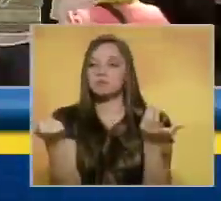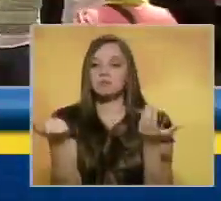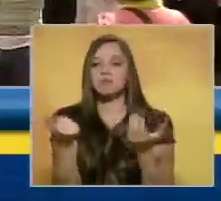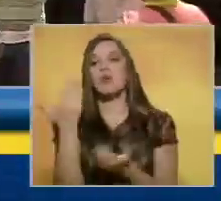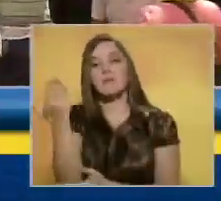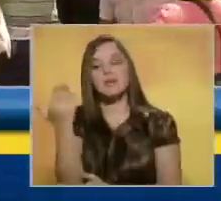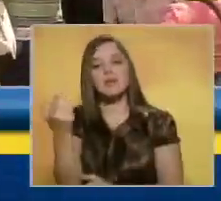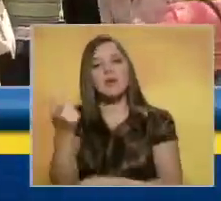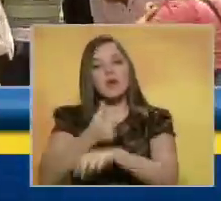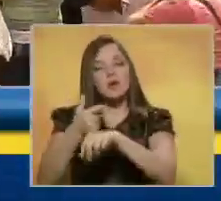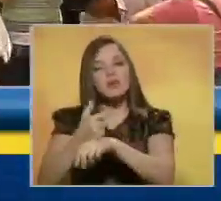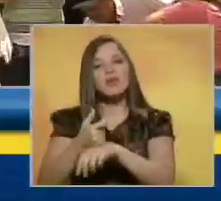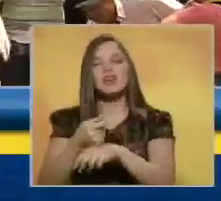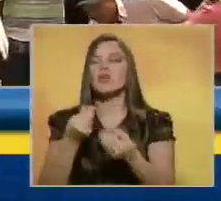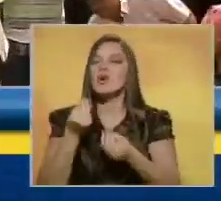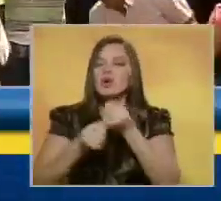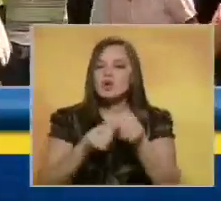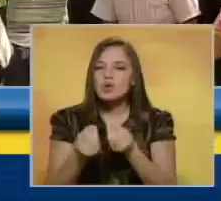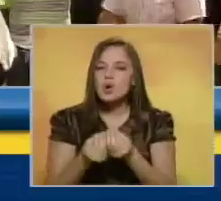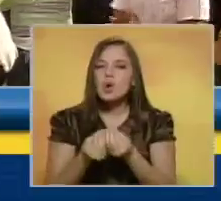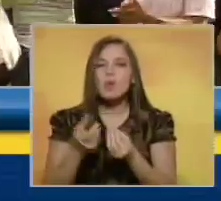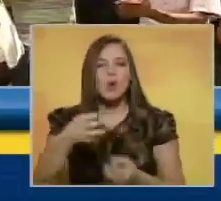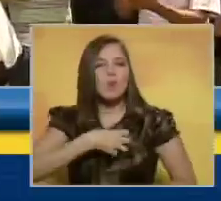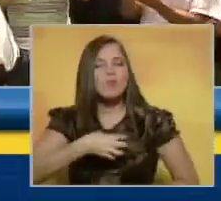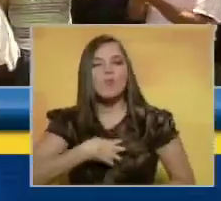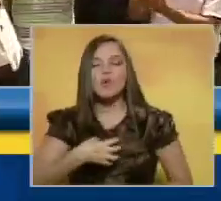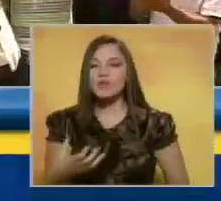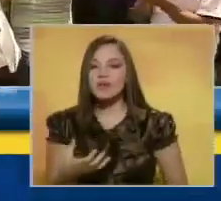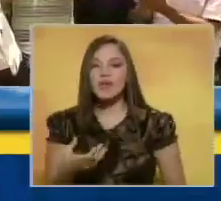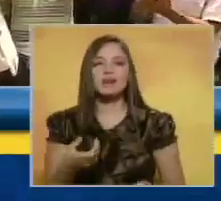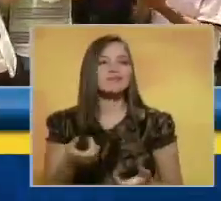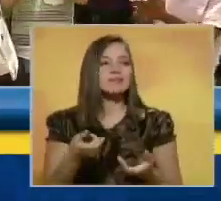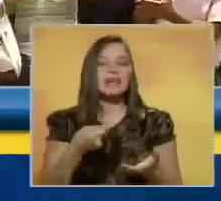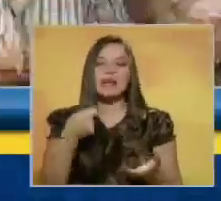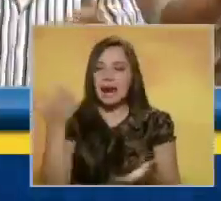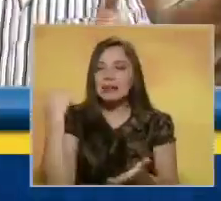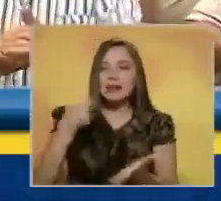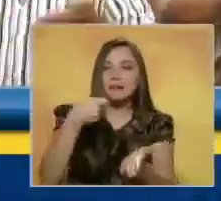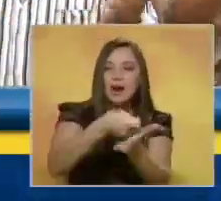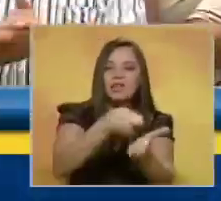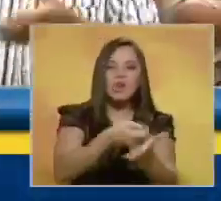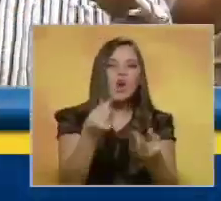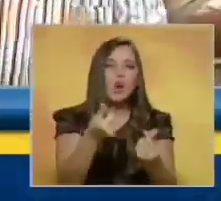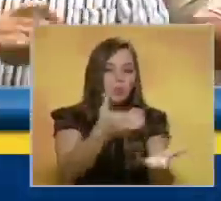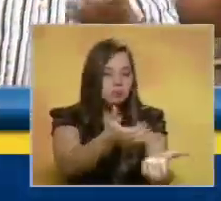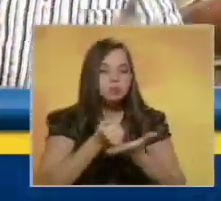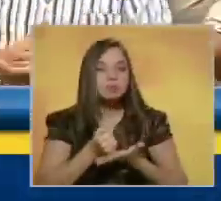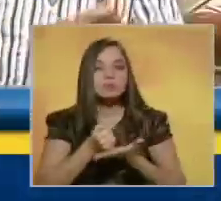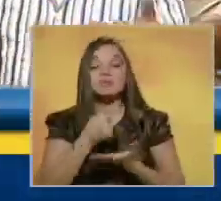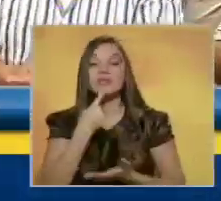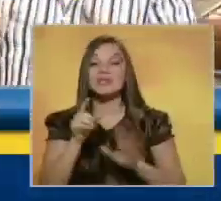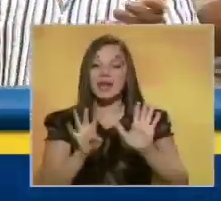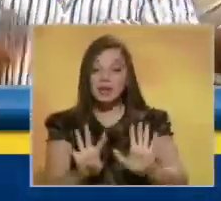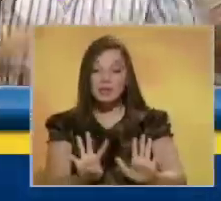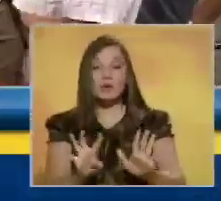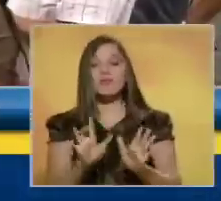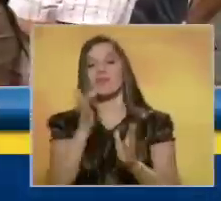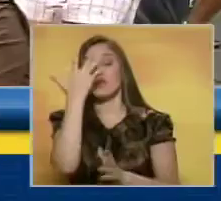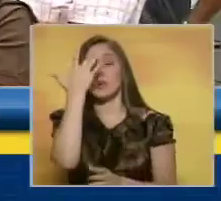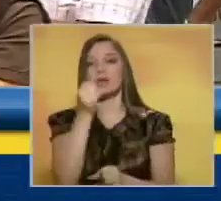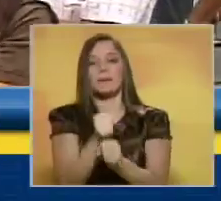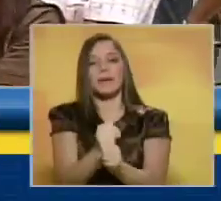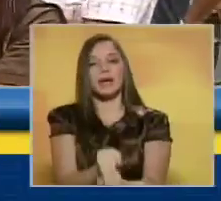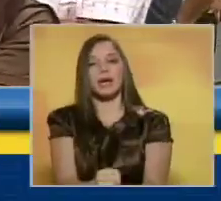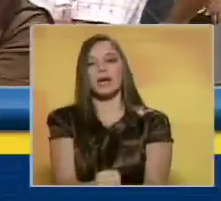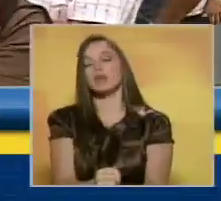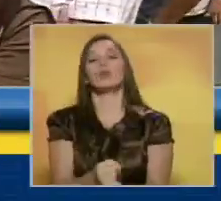exigir explicaciones sobre cómo podrían recuperar la inversión que realizaron. Dijeron que desde el 9 de febrero están esperando la publicación en